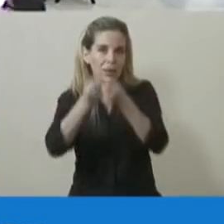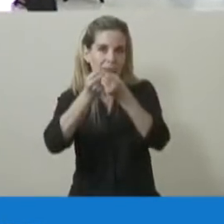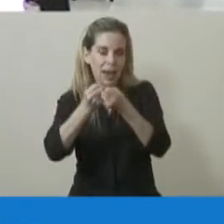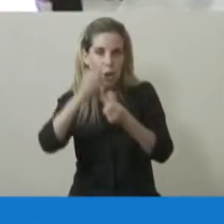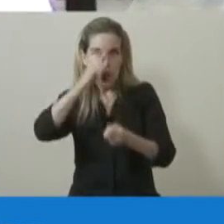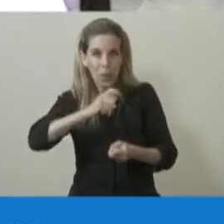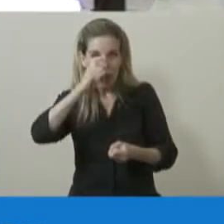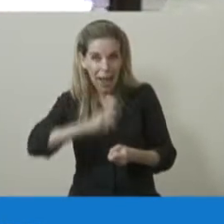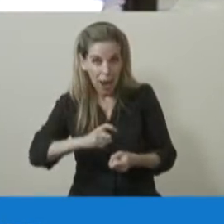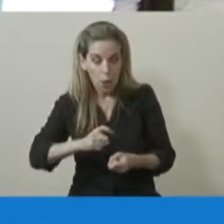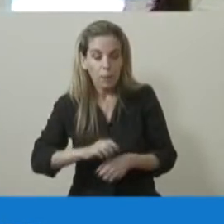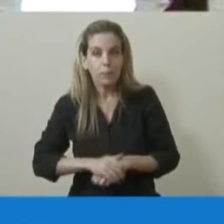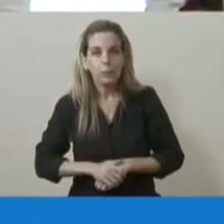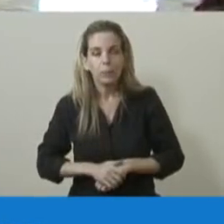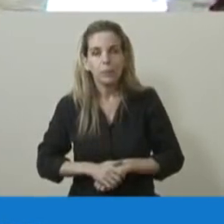Belgrano,